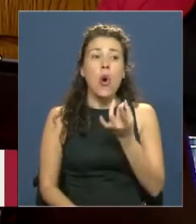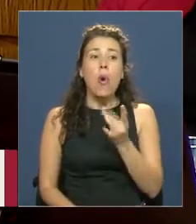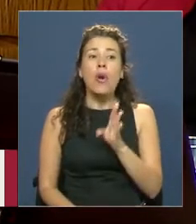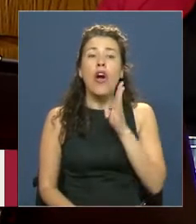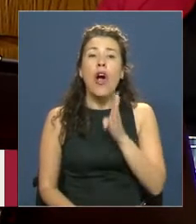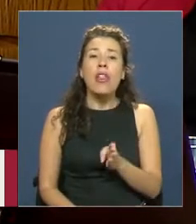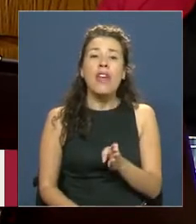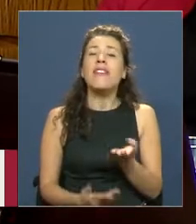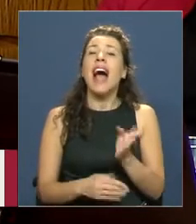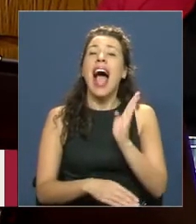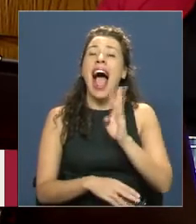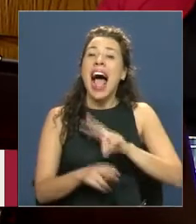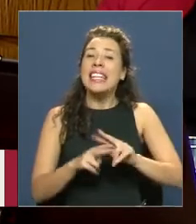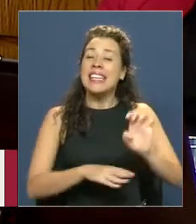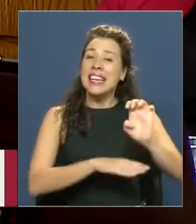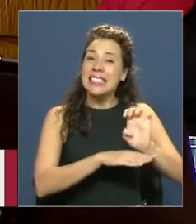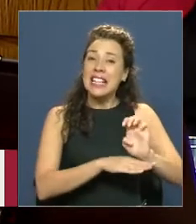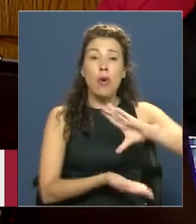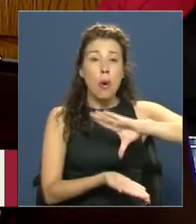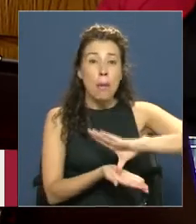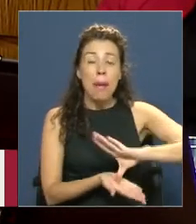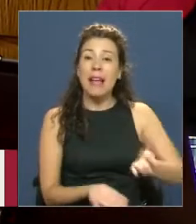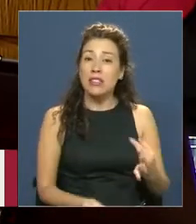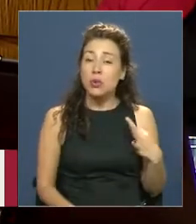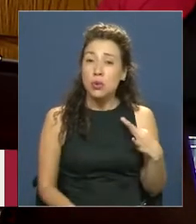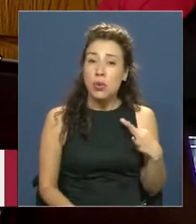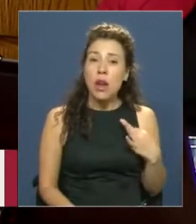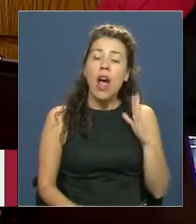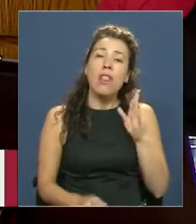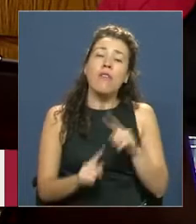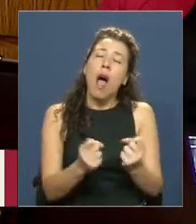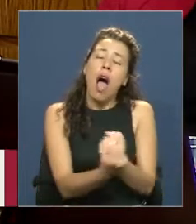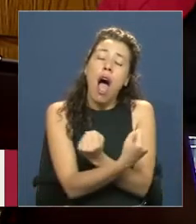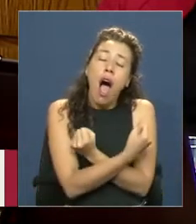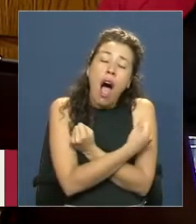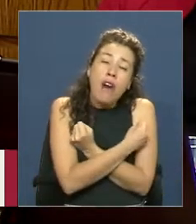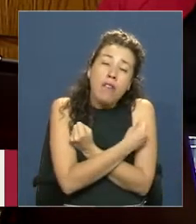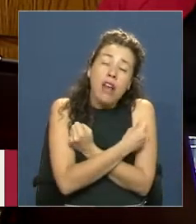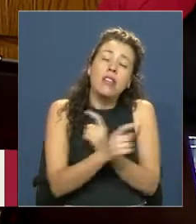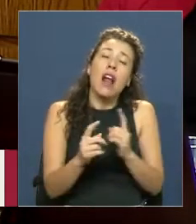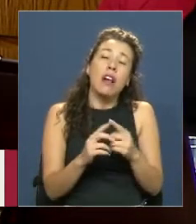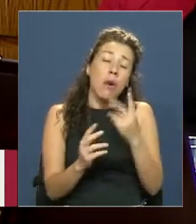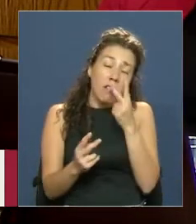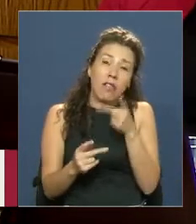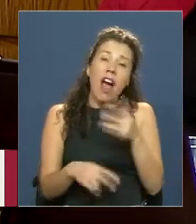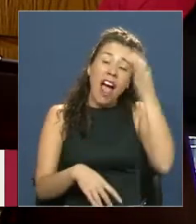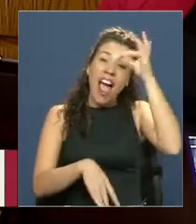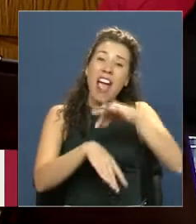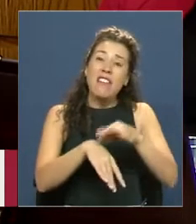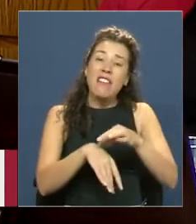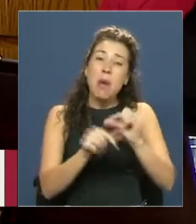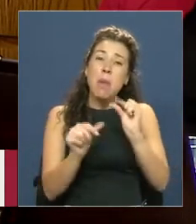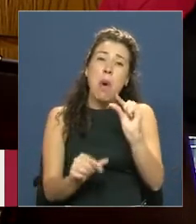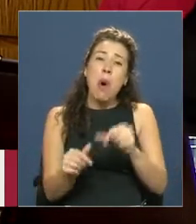hacer un Estado, una nación, una ciudadanía, es abrazar y acoger estas enfermedades llamadas poco frecuentes,